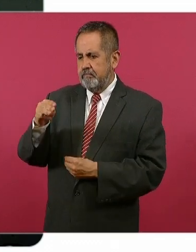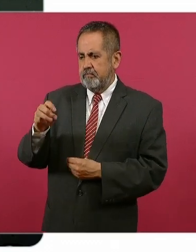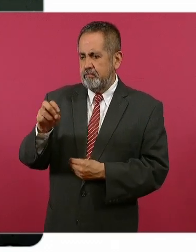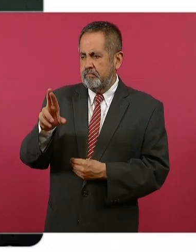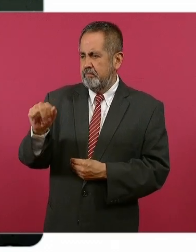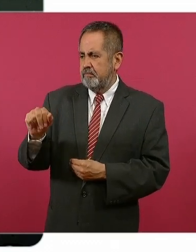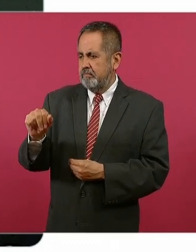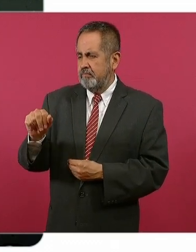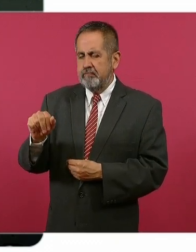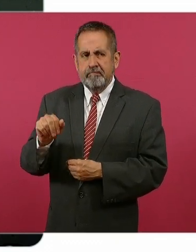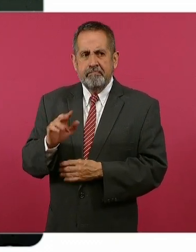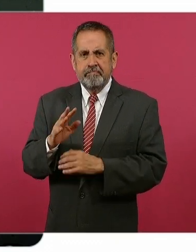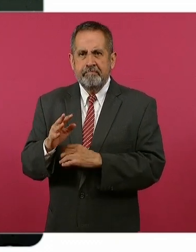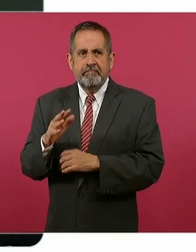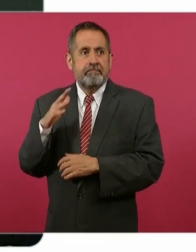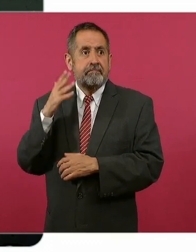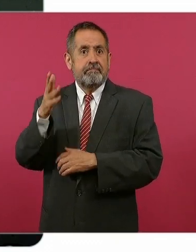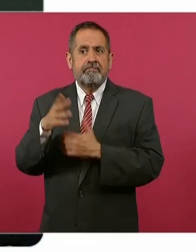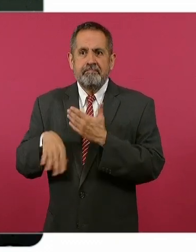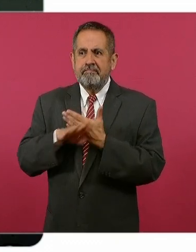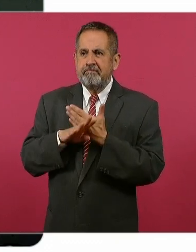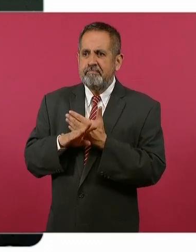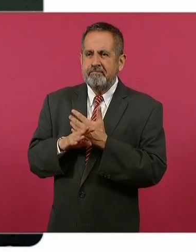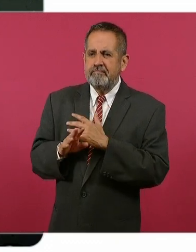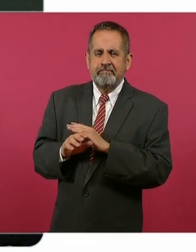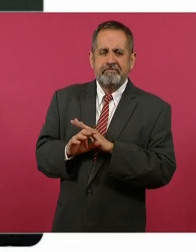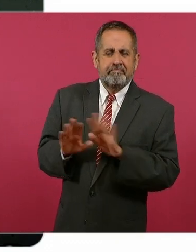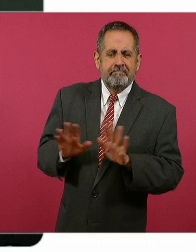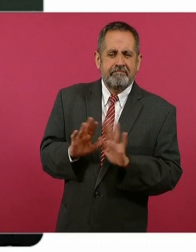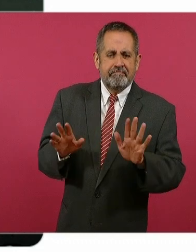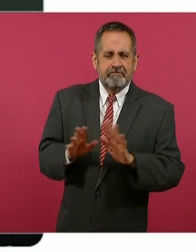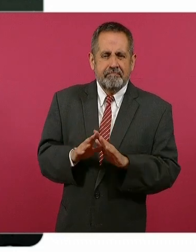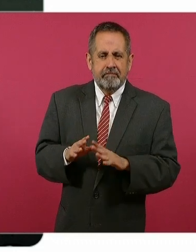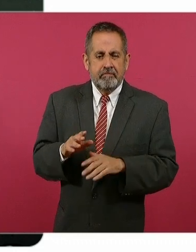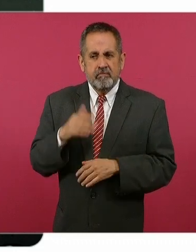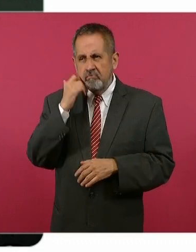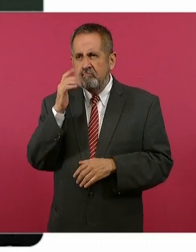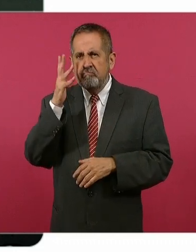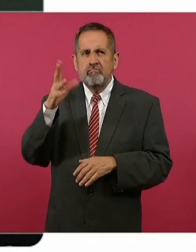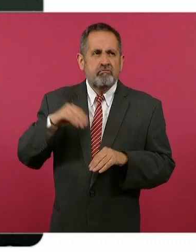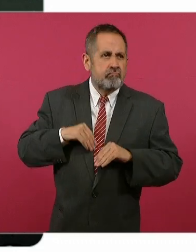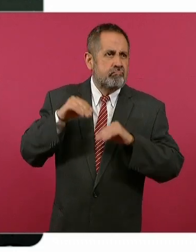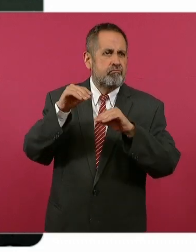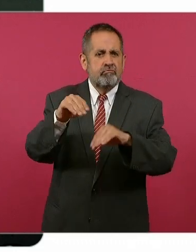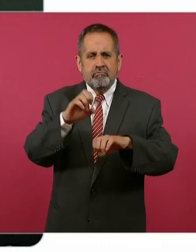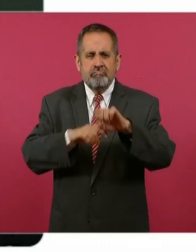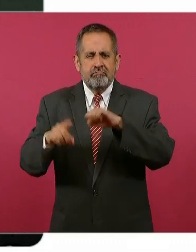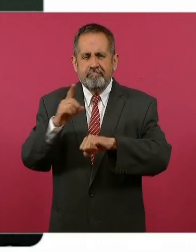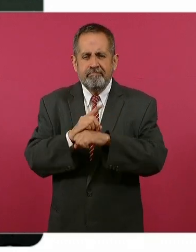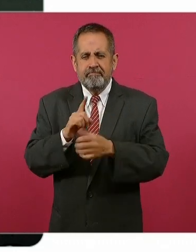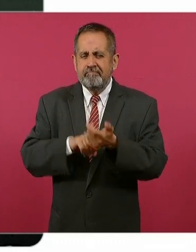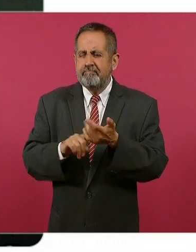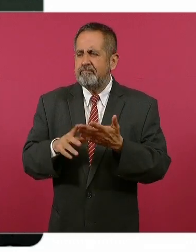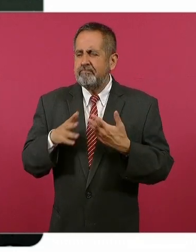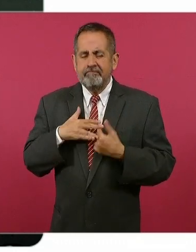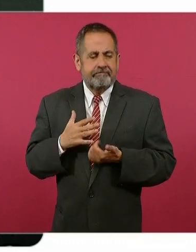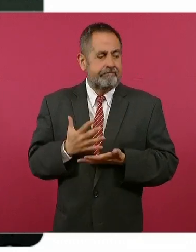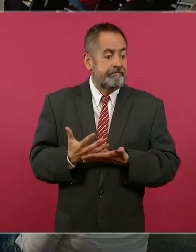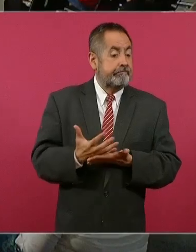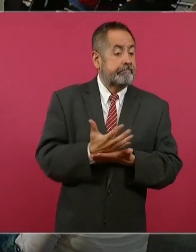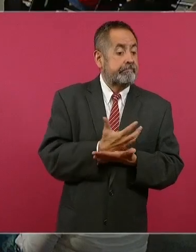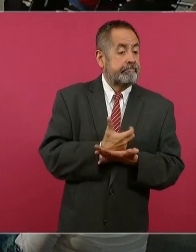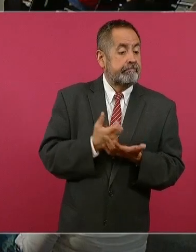ni siquiera pretenderá una embajada, solo convivir en paz con lo ganado, entre